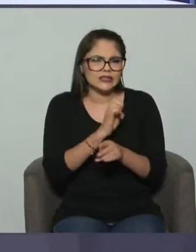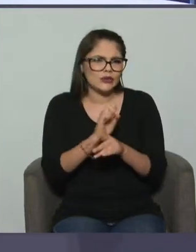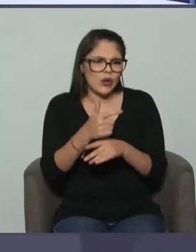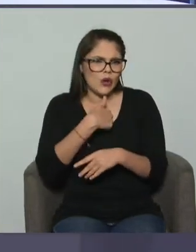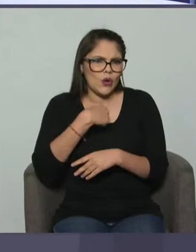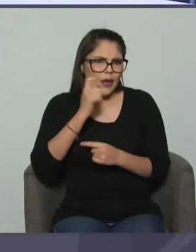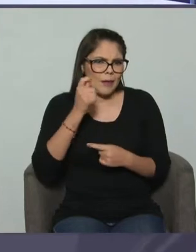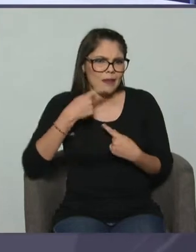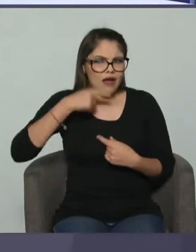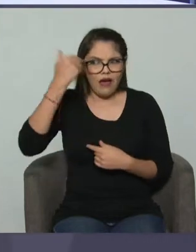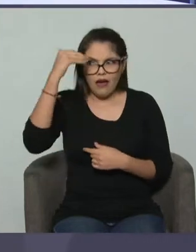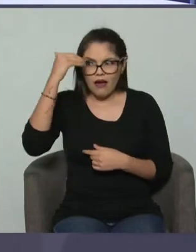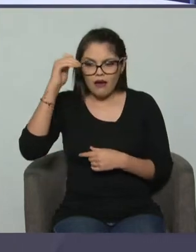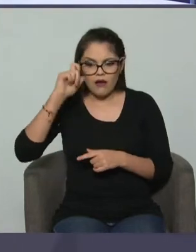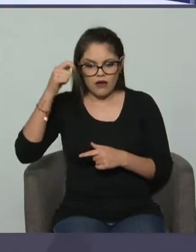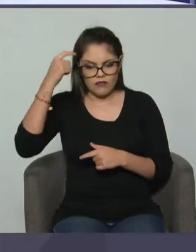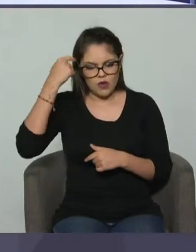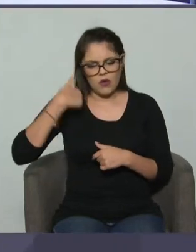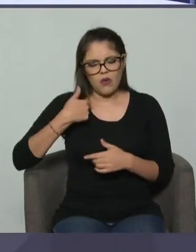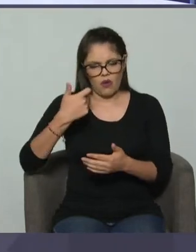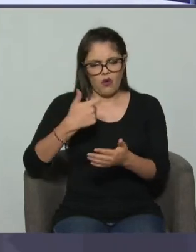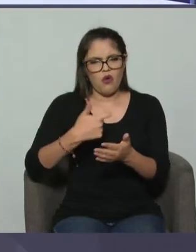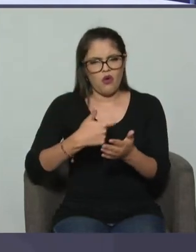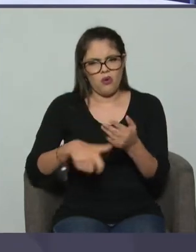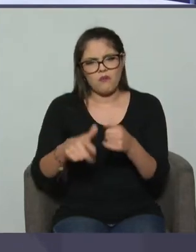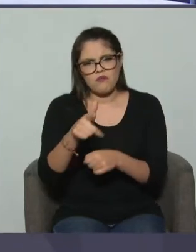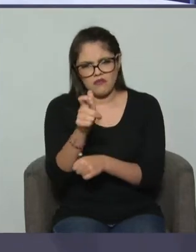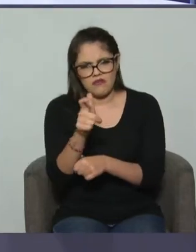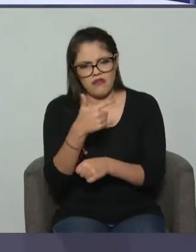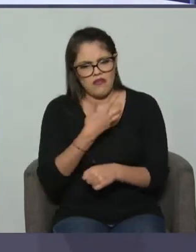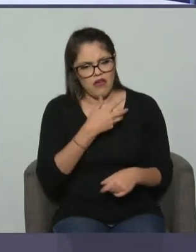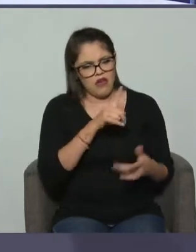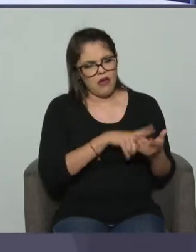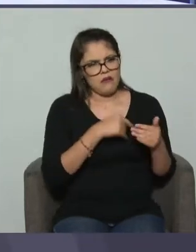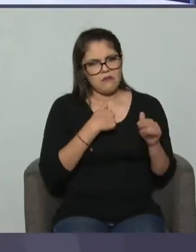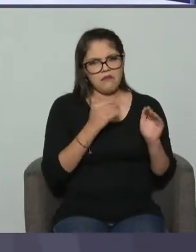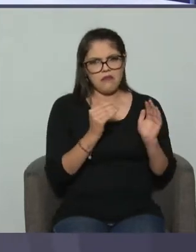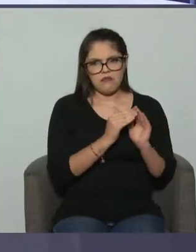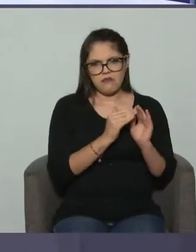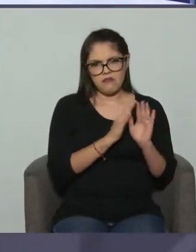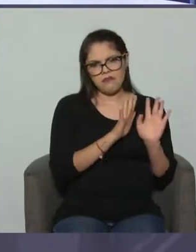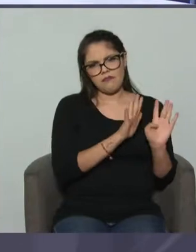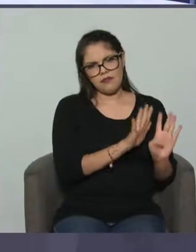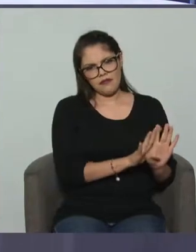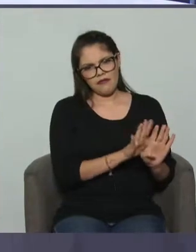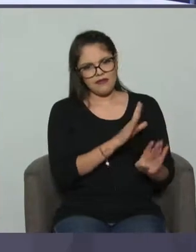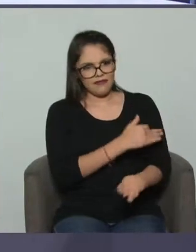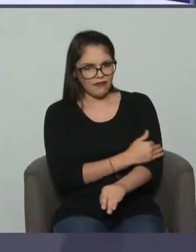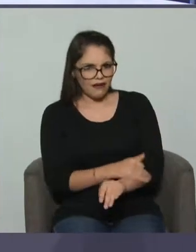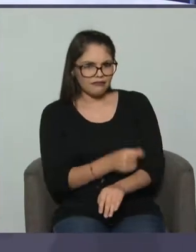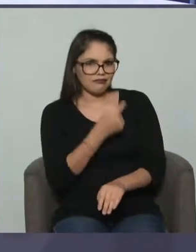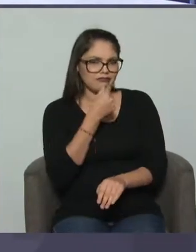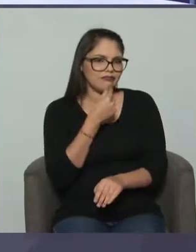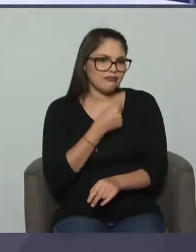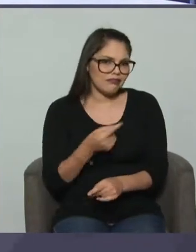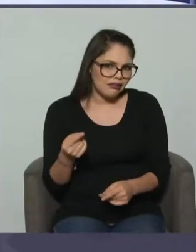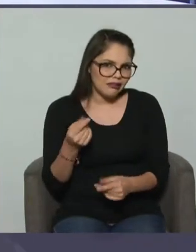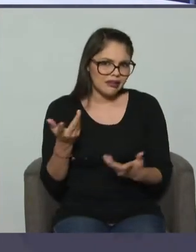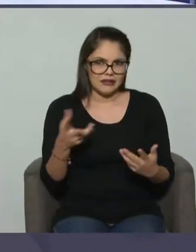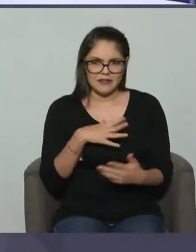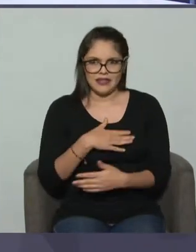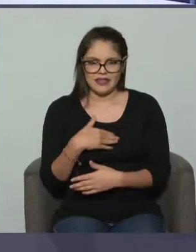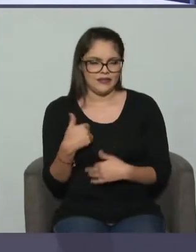Pues él habrá que explicarlo, pero creo que muchos también estarán de acuerdo en decirnos, es que pensó que así se iba